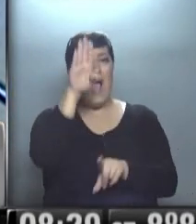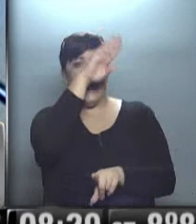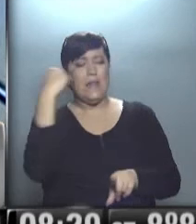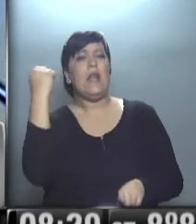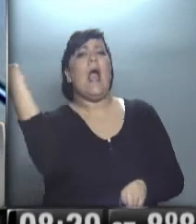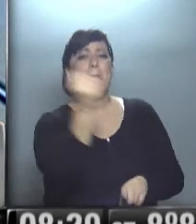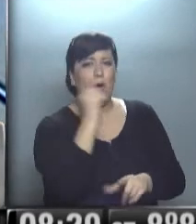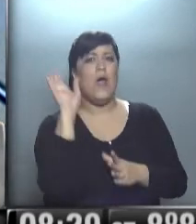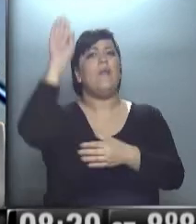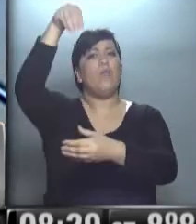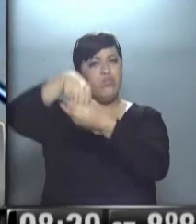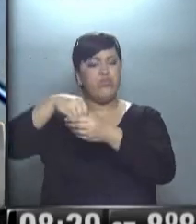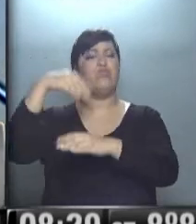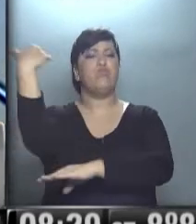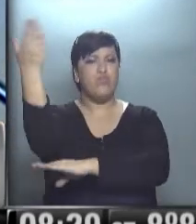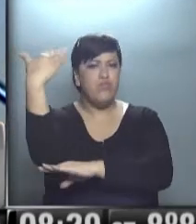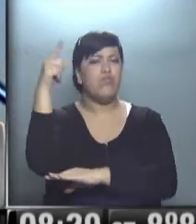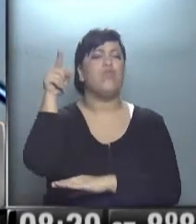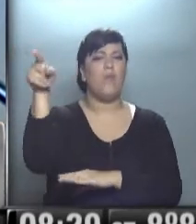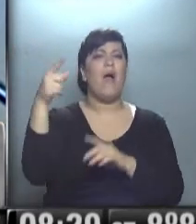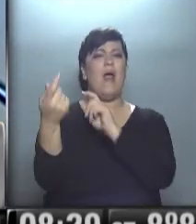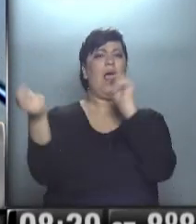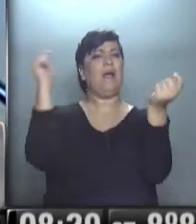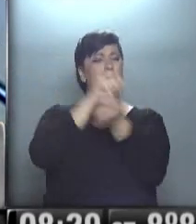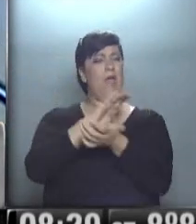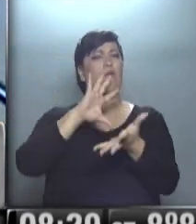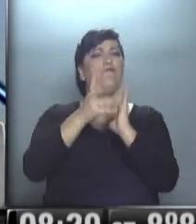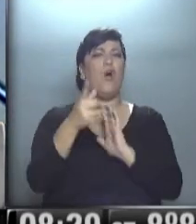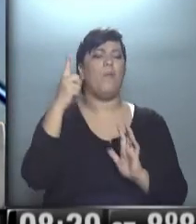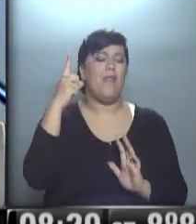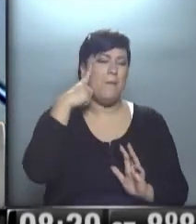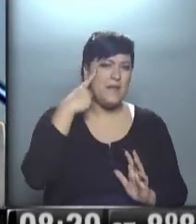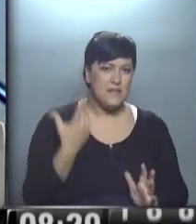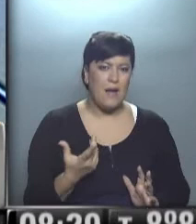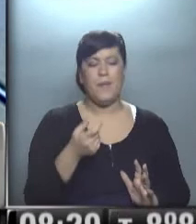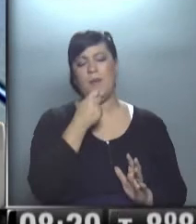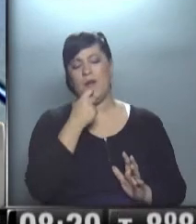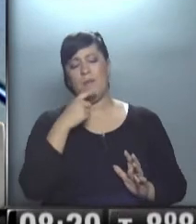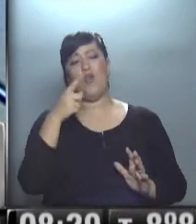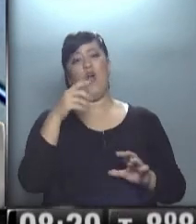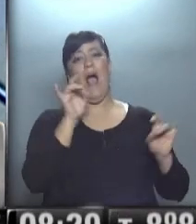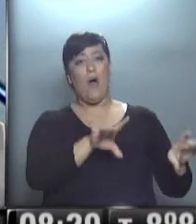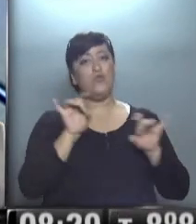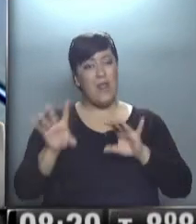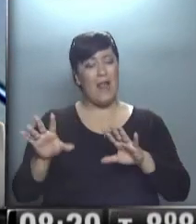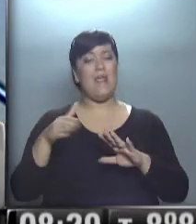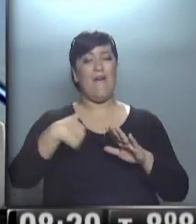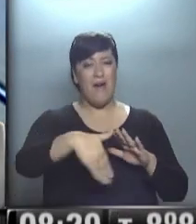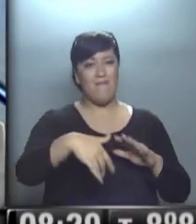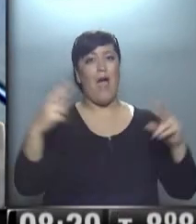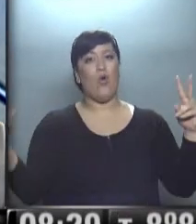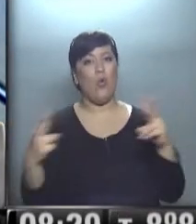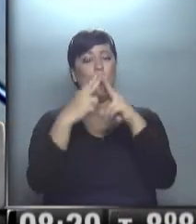para un cambio de paradigma vamos a tener en australia la cumbre de